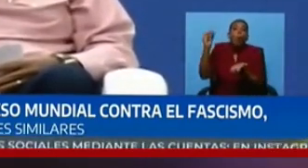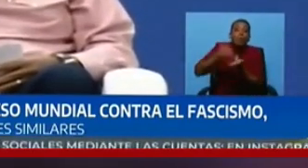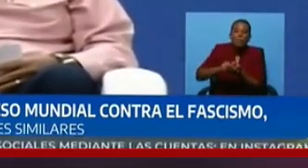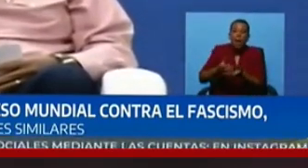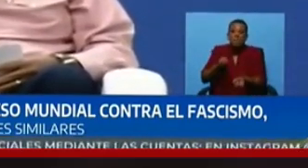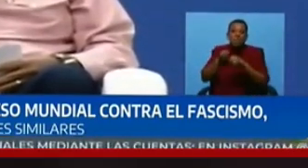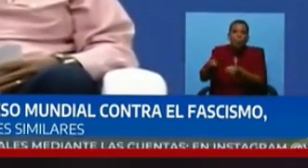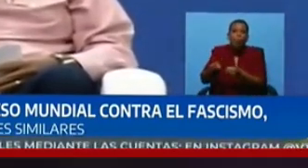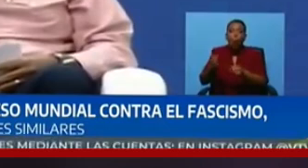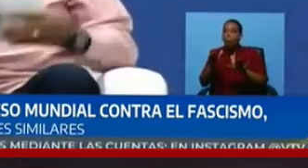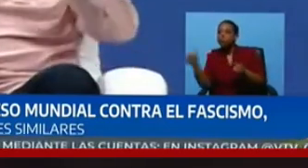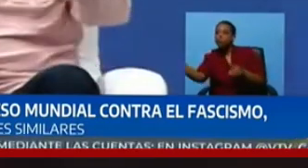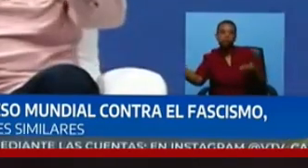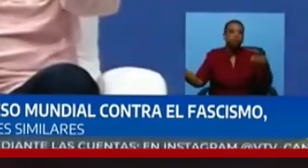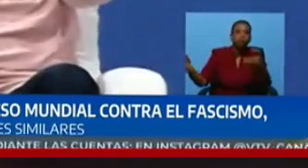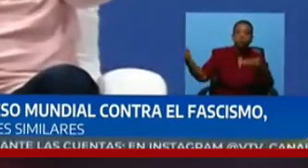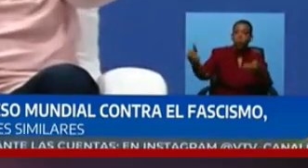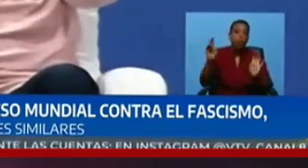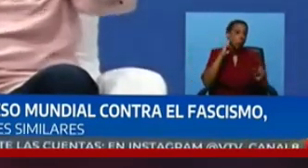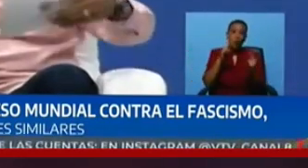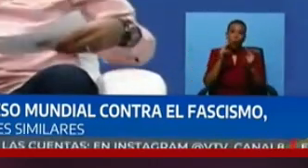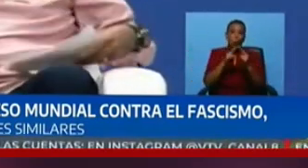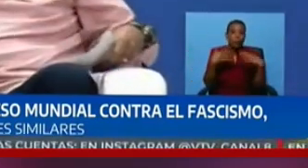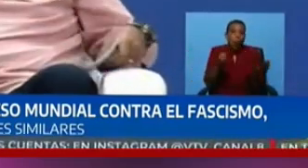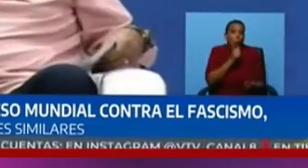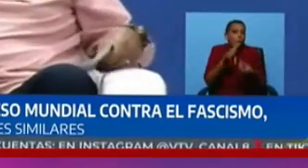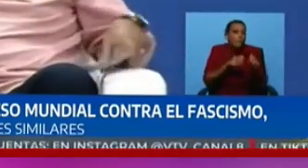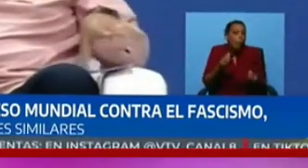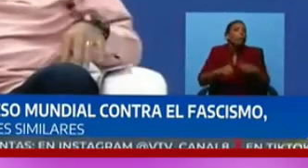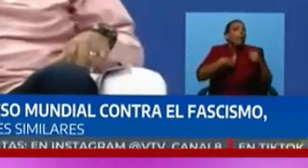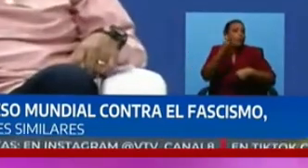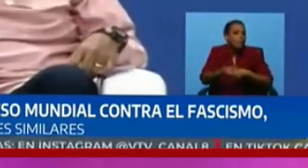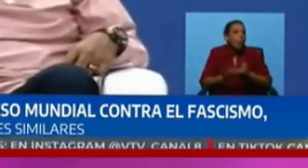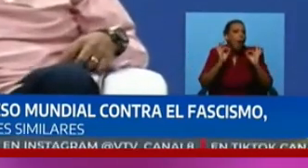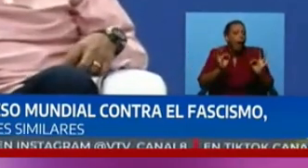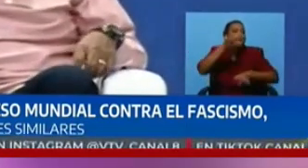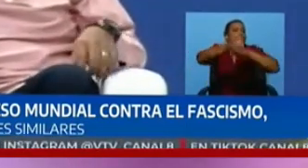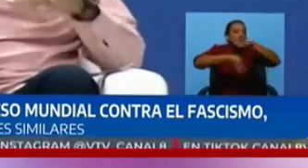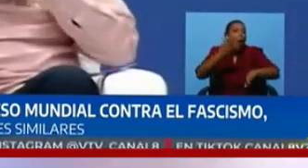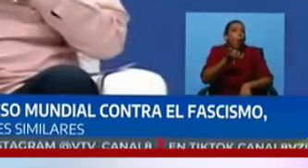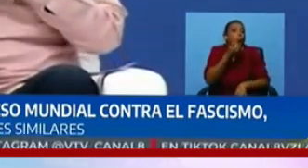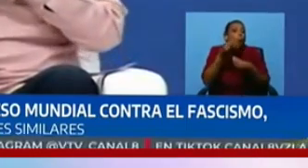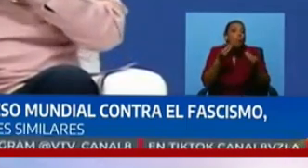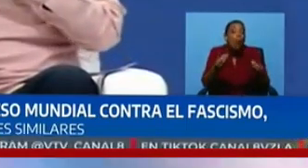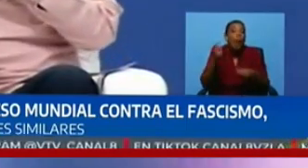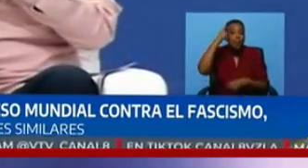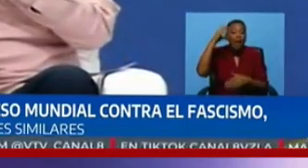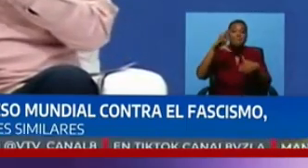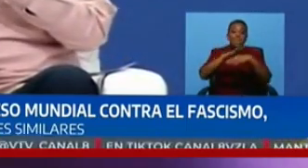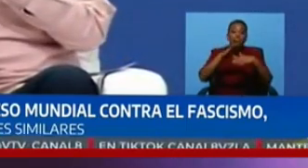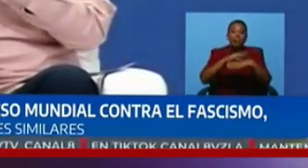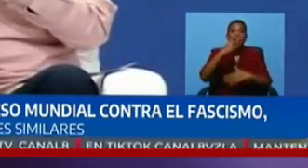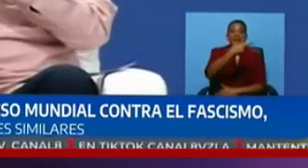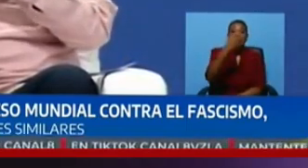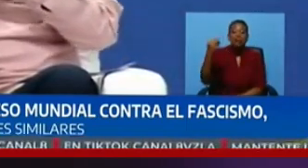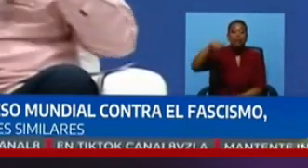están cometiendo contra los derechos humanos de la gente. Los americanos, el imperio americano que se dice defensor de los